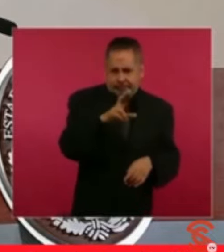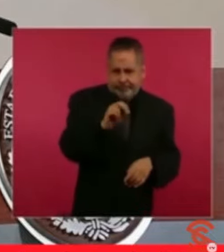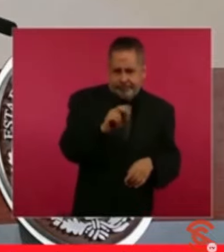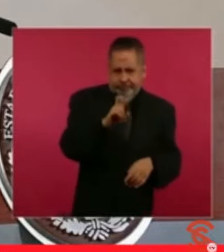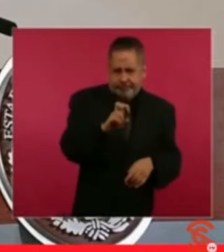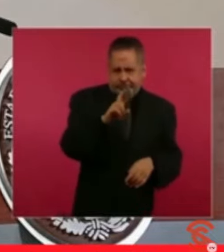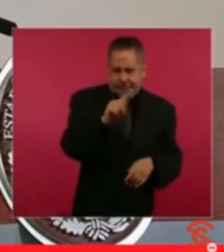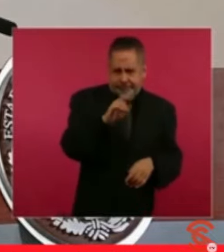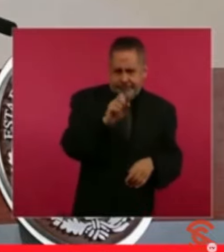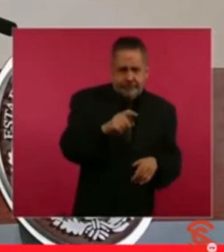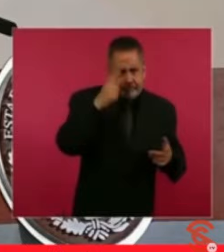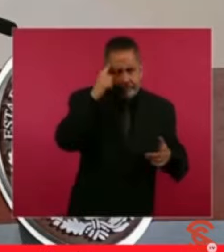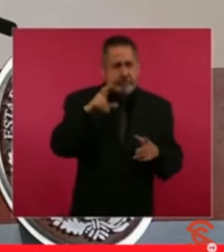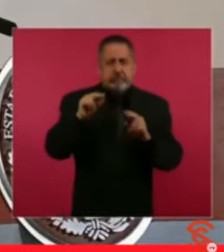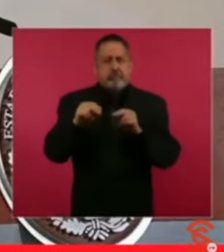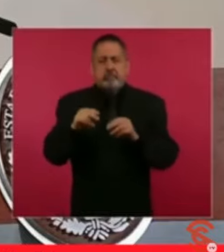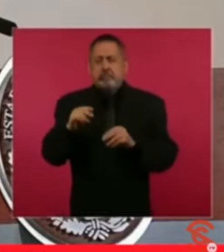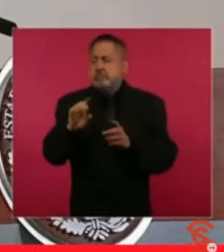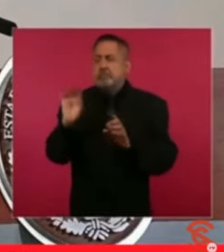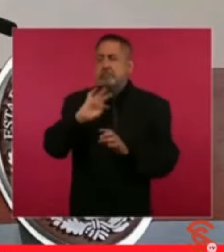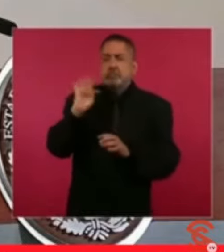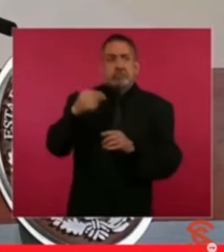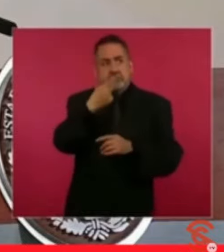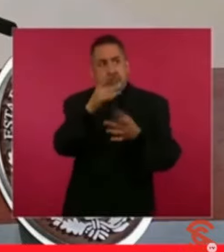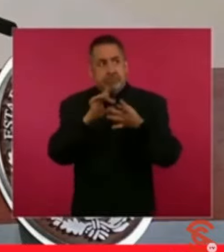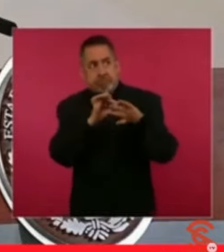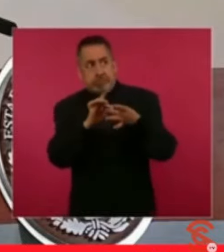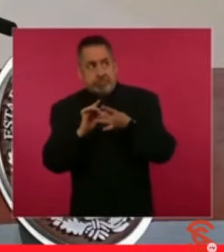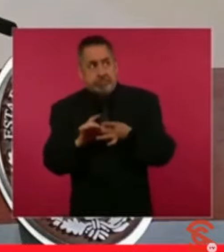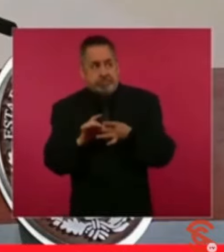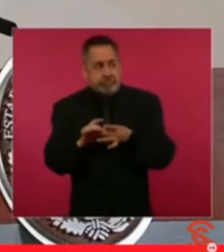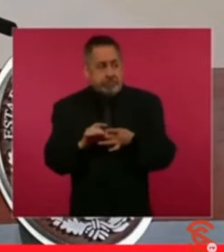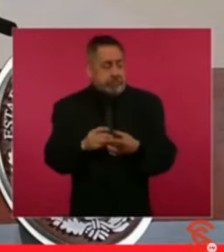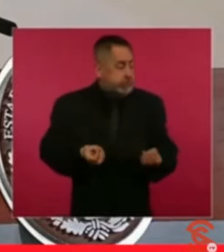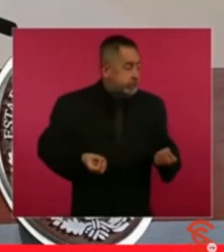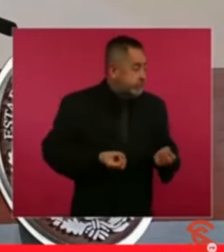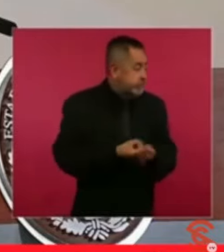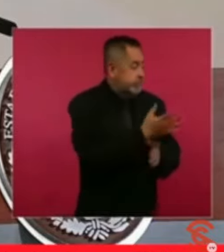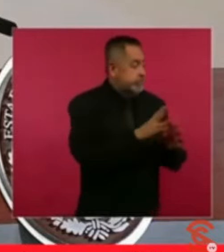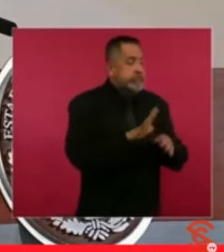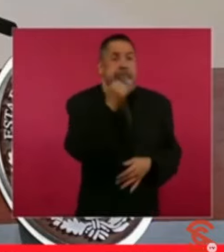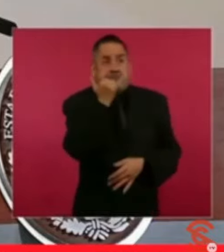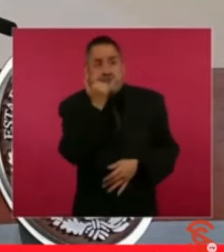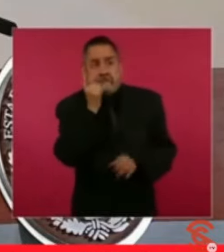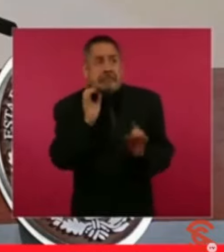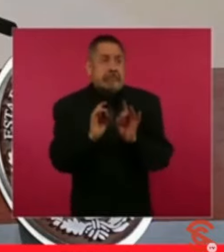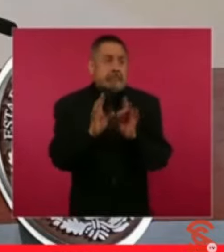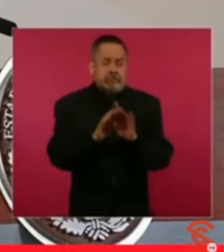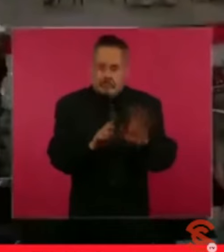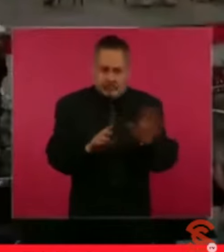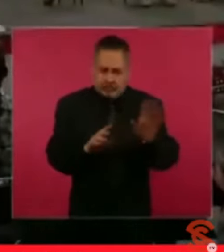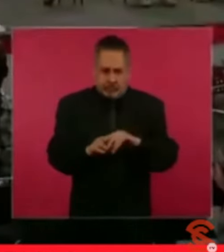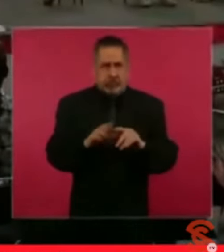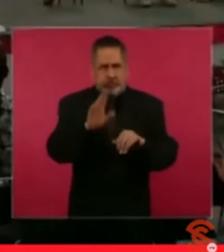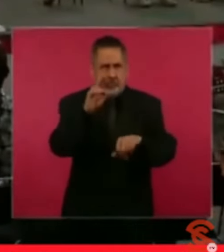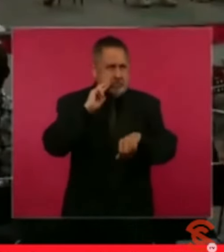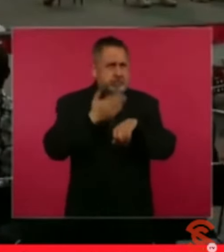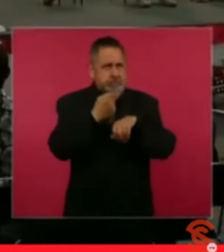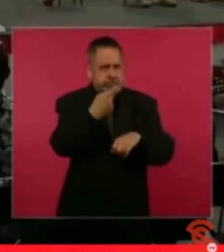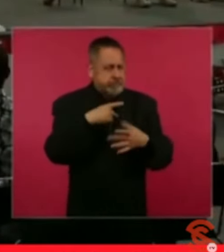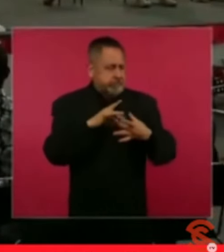no ser omisos en la colaboración binacional en la lucha contra las drogas y el tráfico de